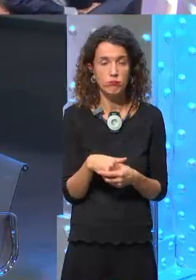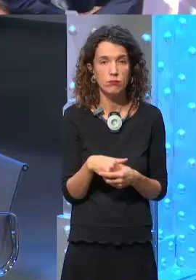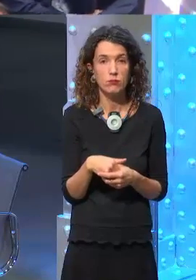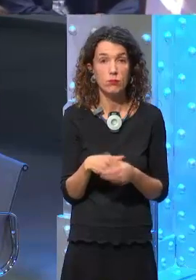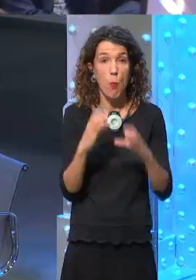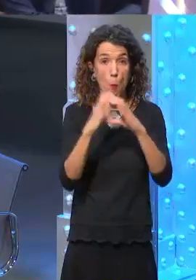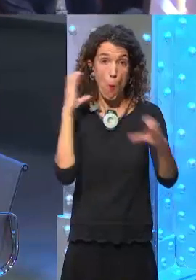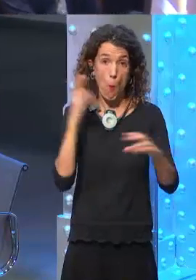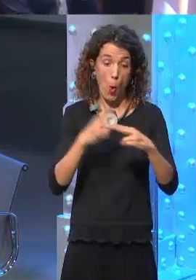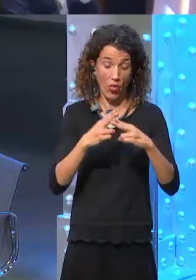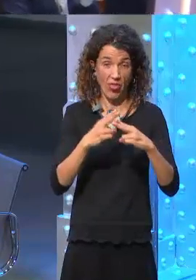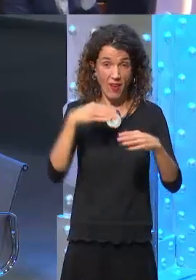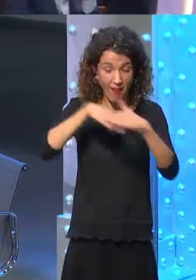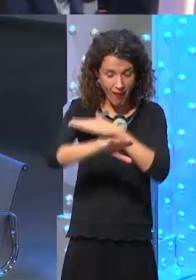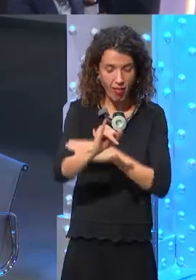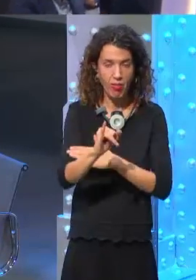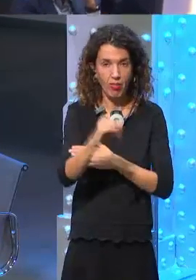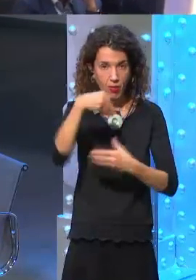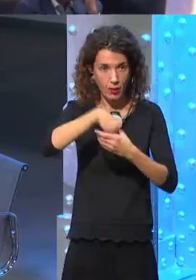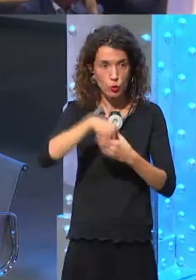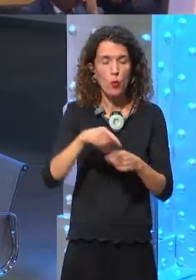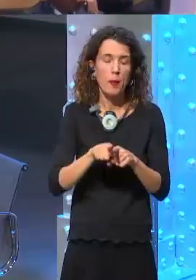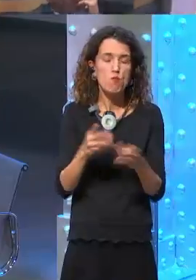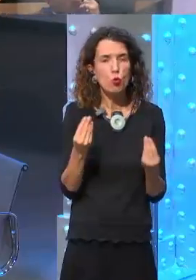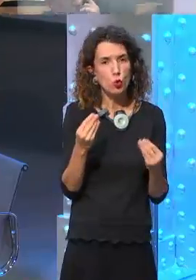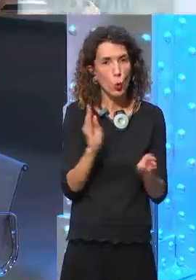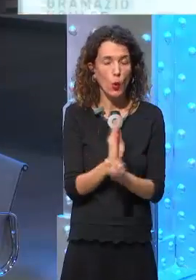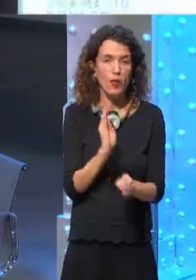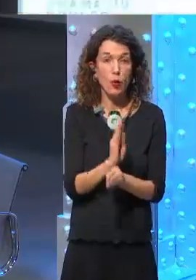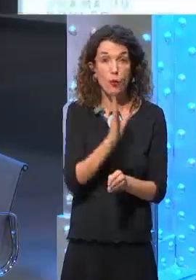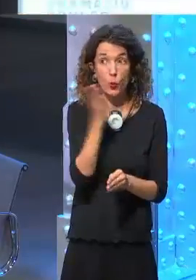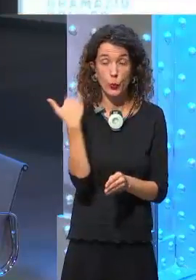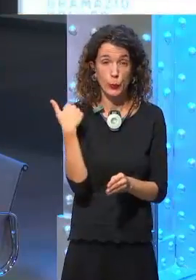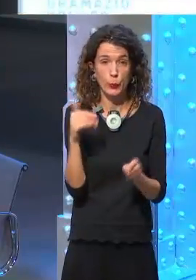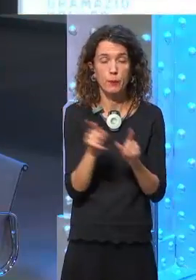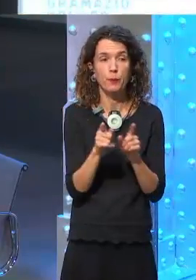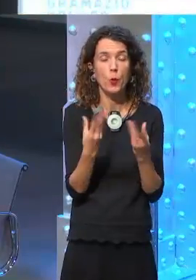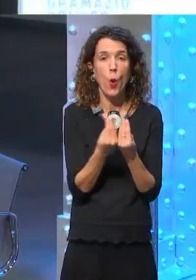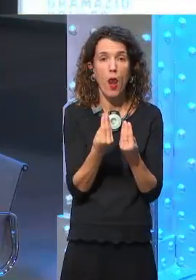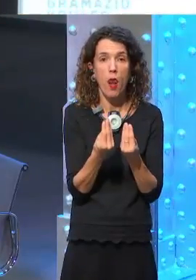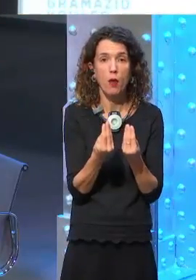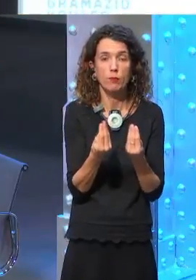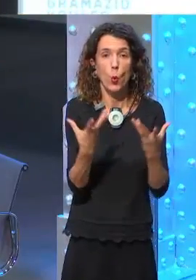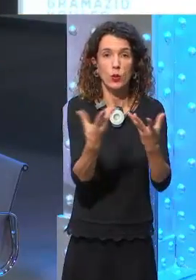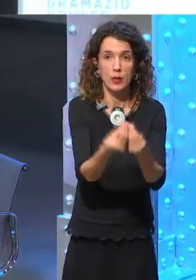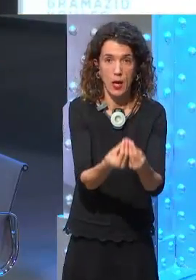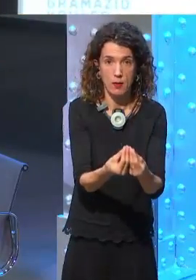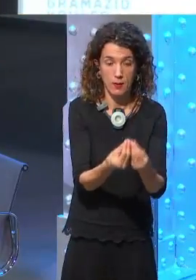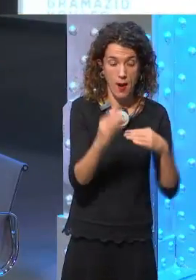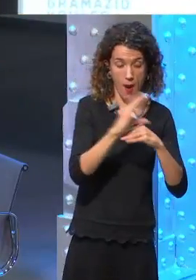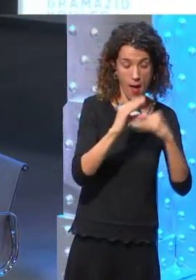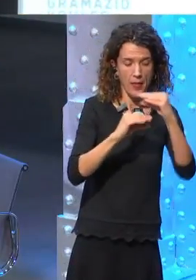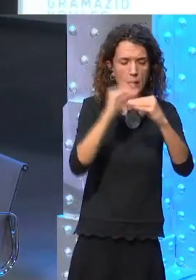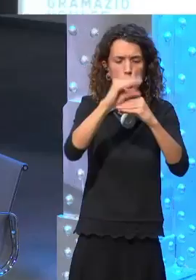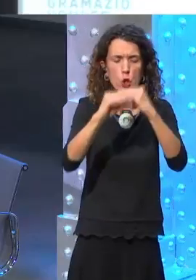la bodega, y aquí hubo que tener mucho cuidado a la hora de juntar los